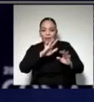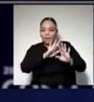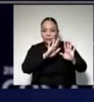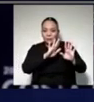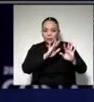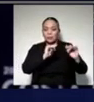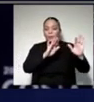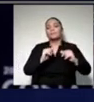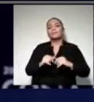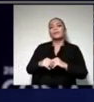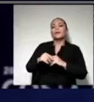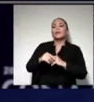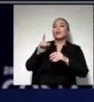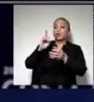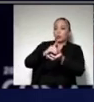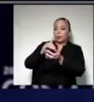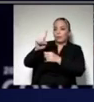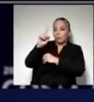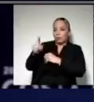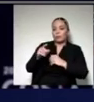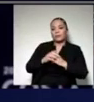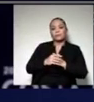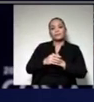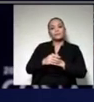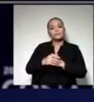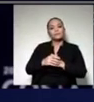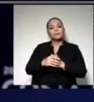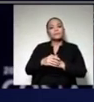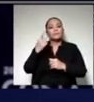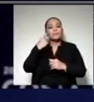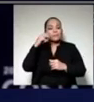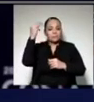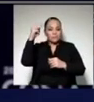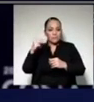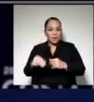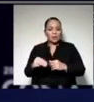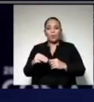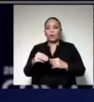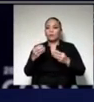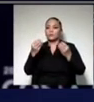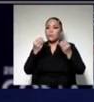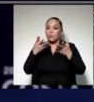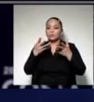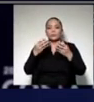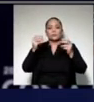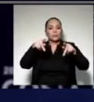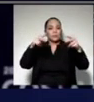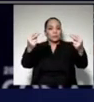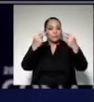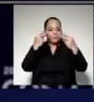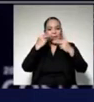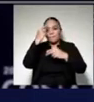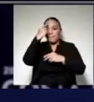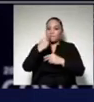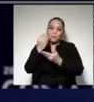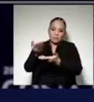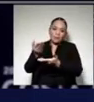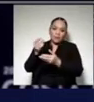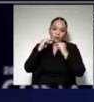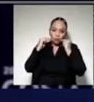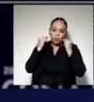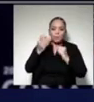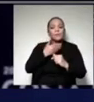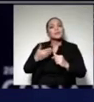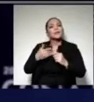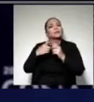la alta visibilidad que tienen las conferencias de prensa de los miércoles, el perfil que tiene, por supuesto, don Rodrigo, ¿por